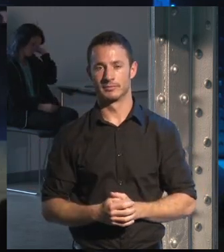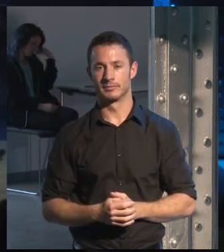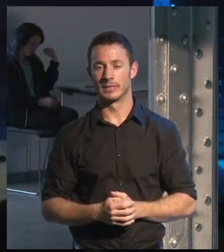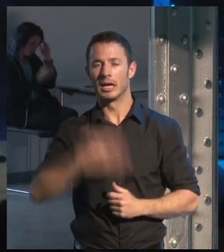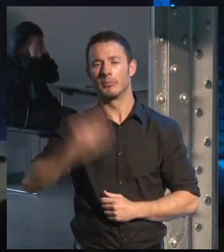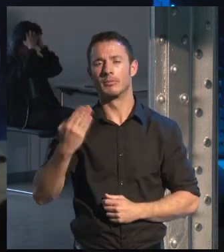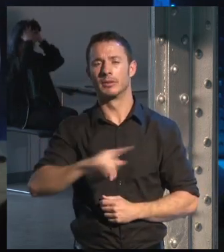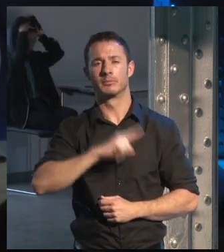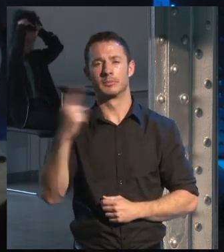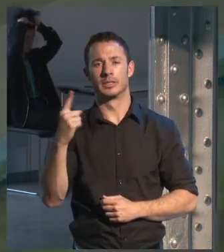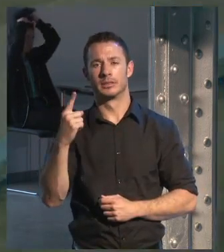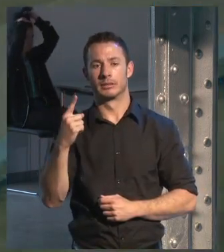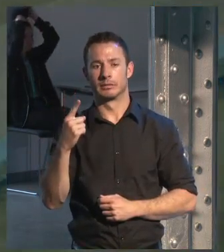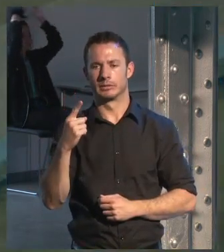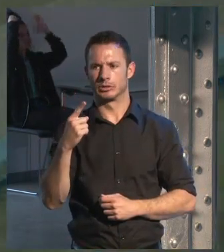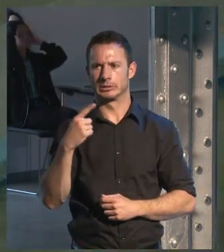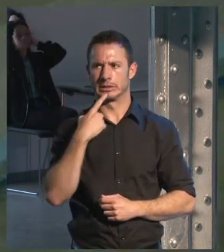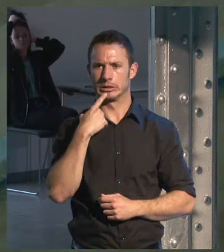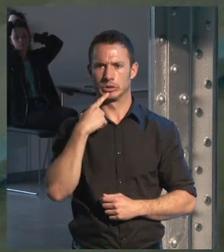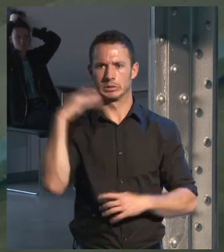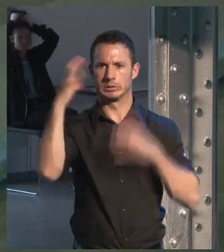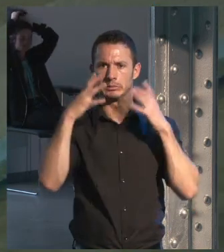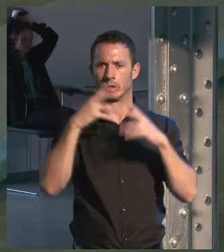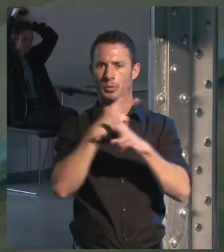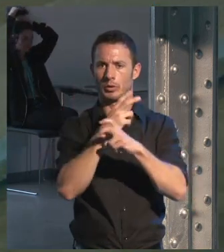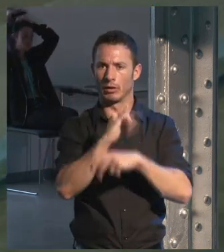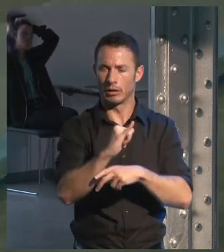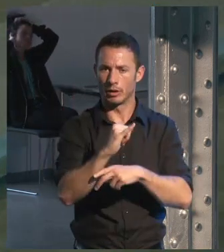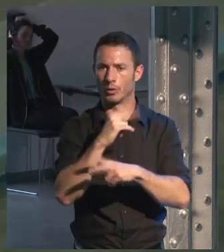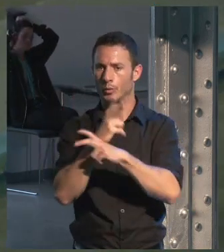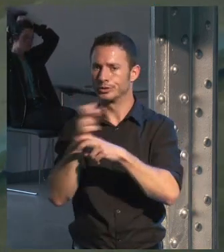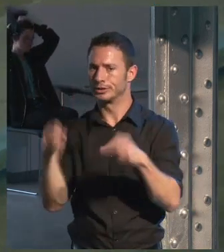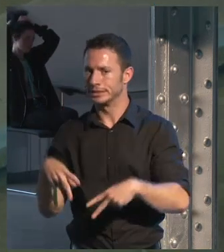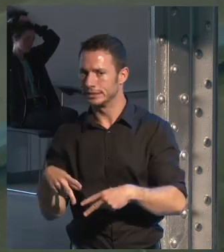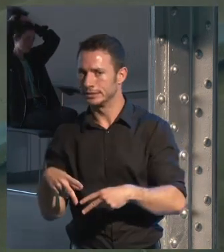Lo más importante, ¿qué he puesto? ¿Vertebrados o invertebrados?